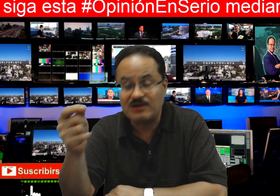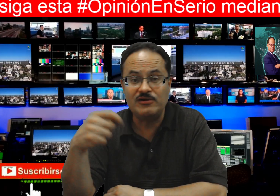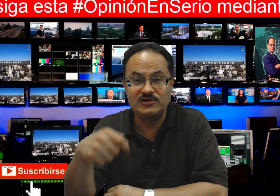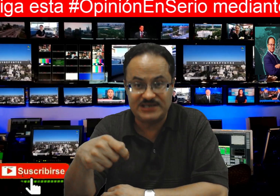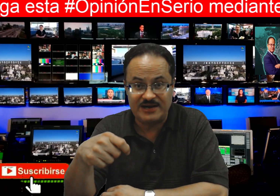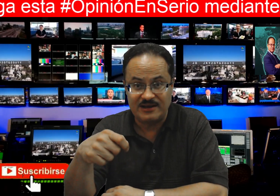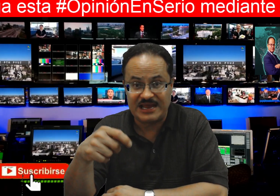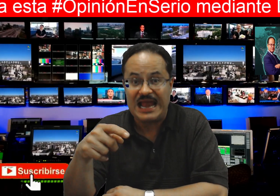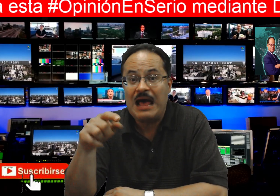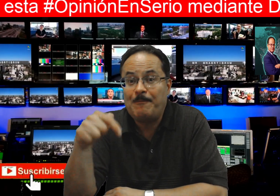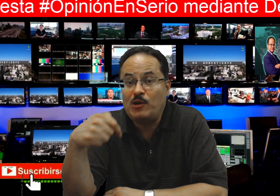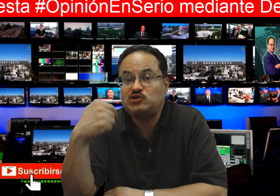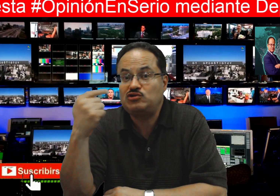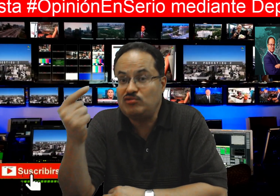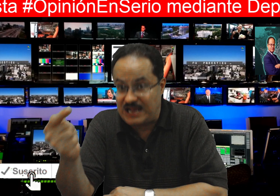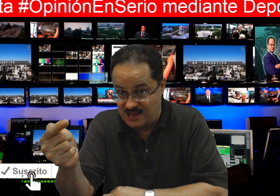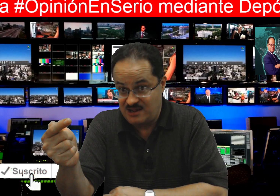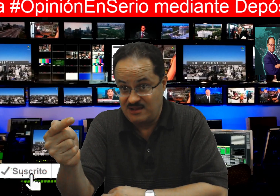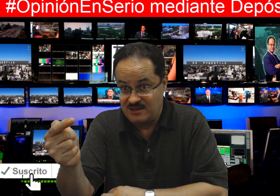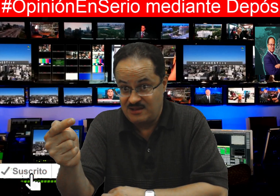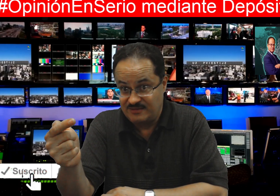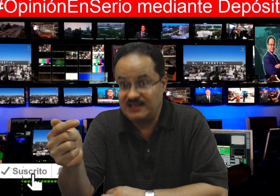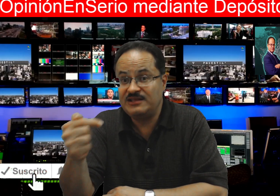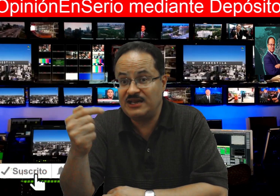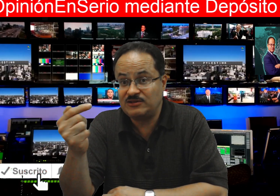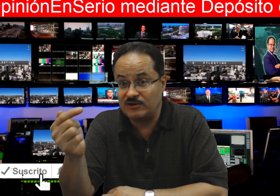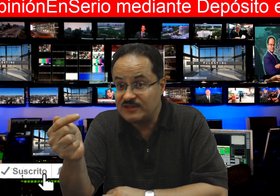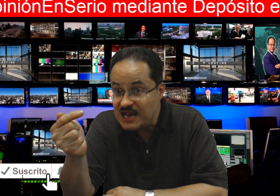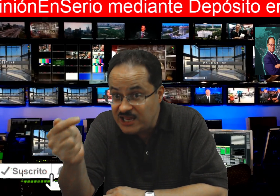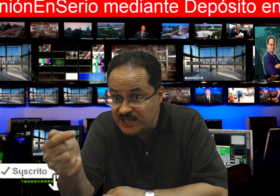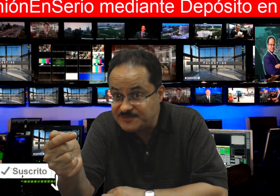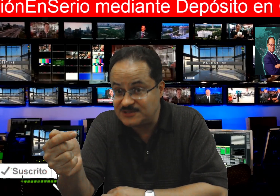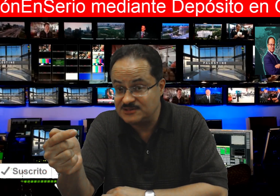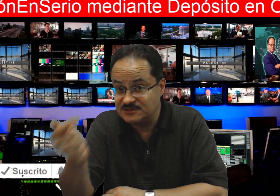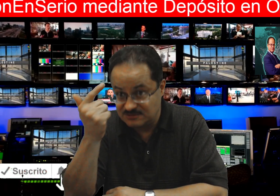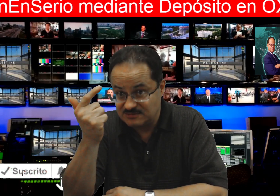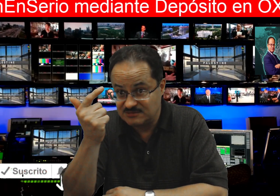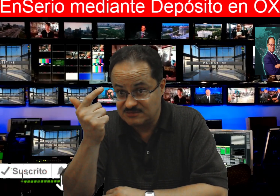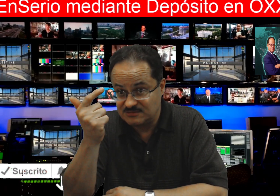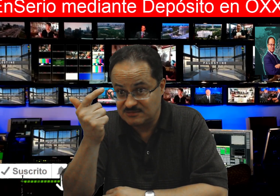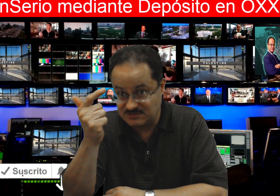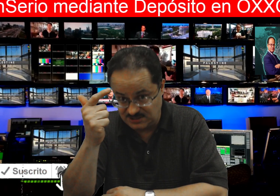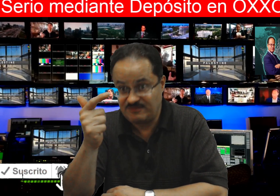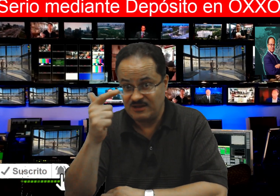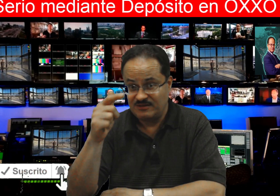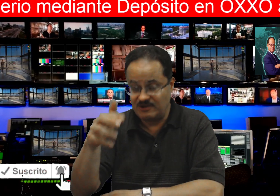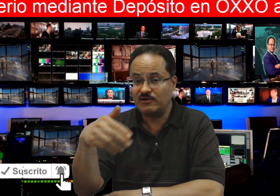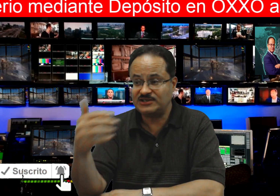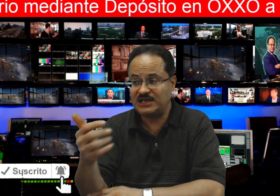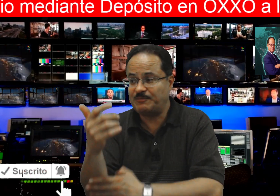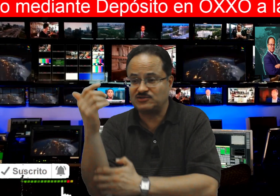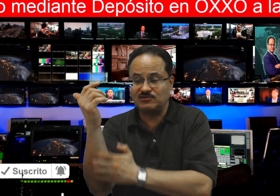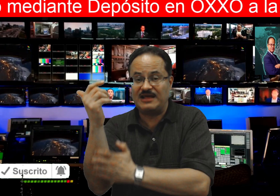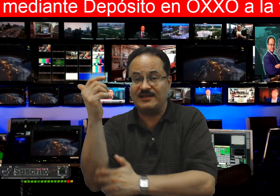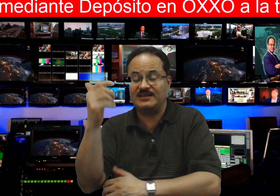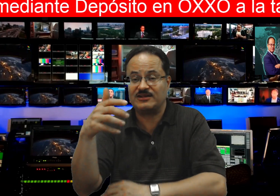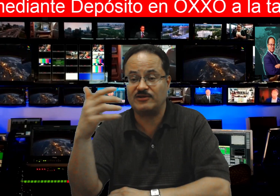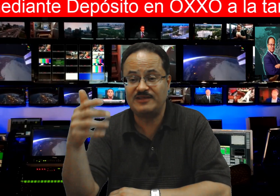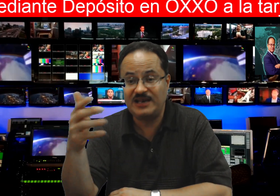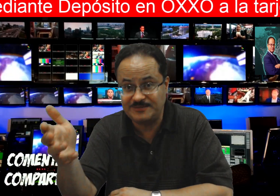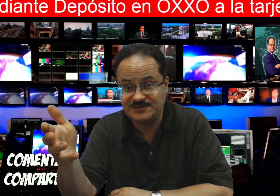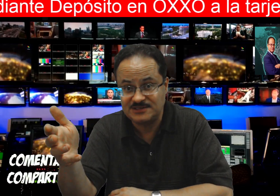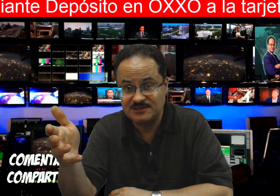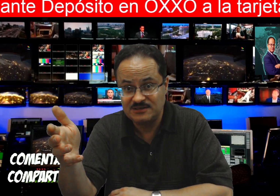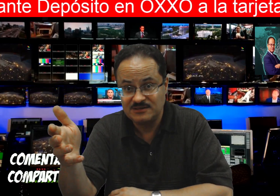dio a conocer que la postura del director de in conocer la postura del director